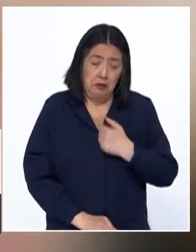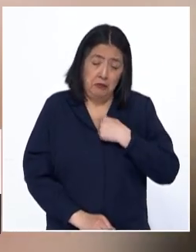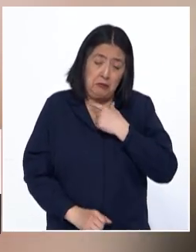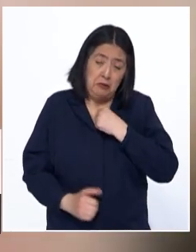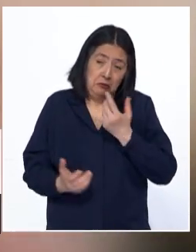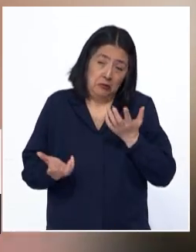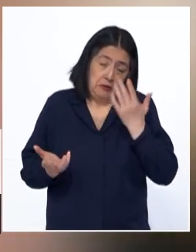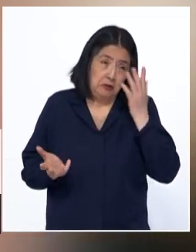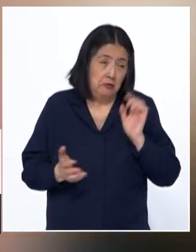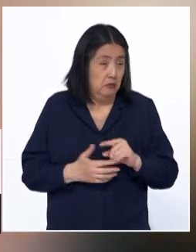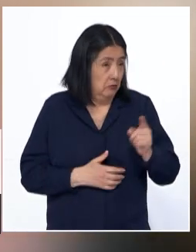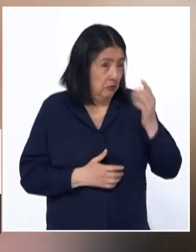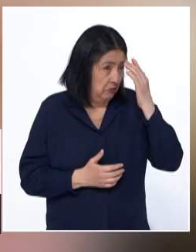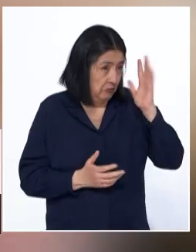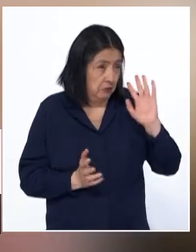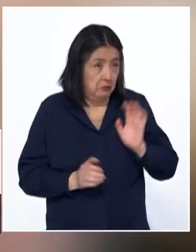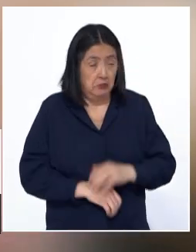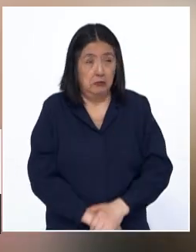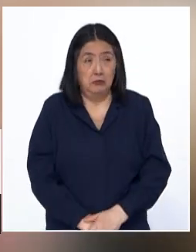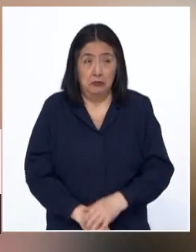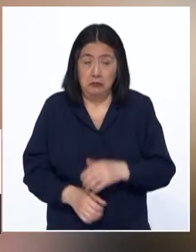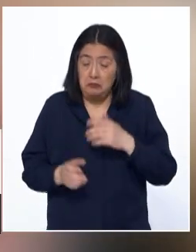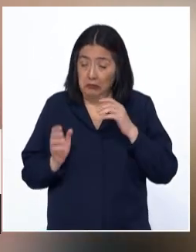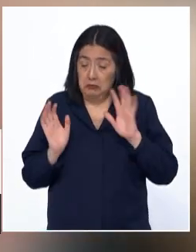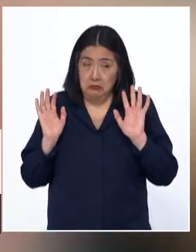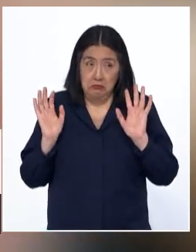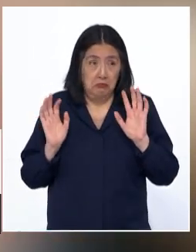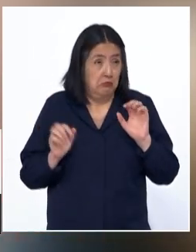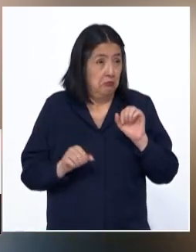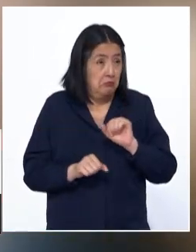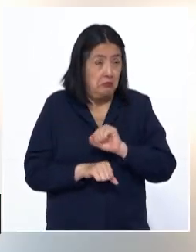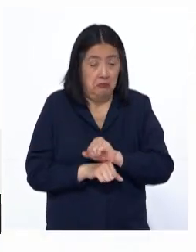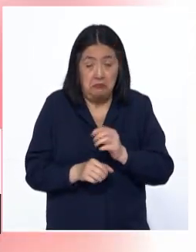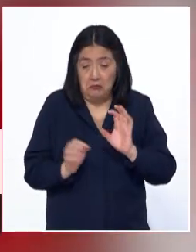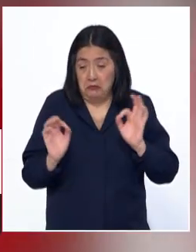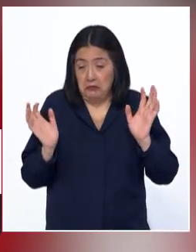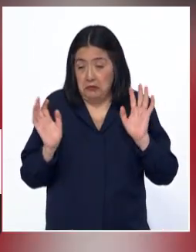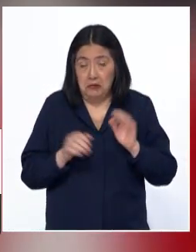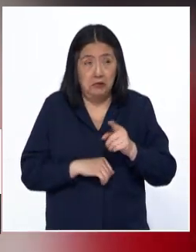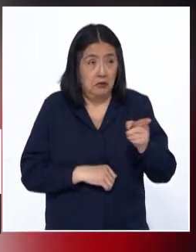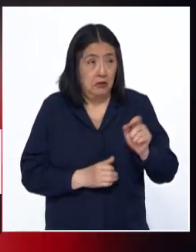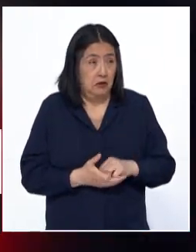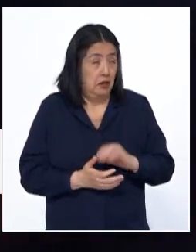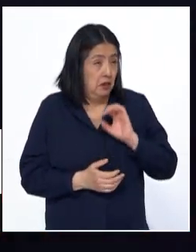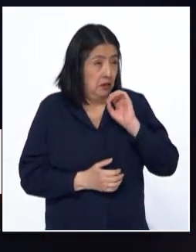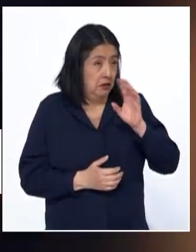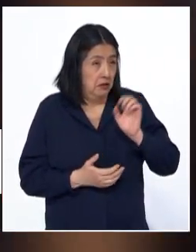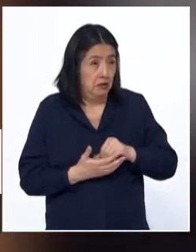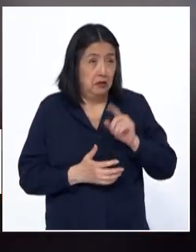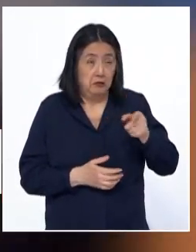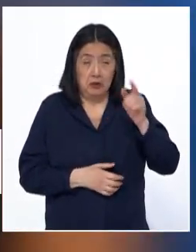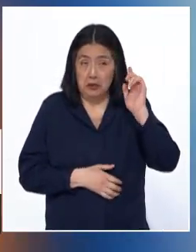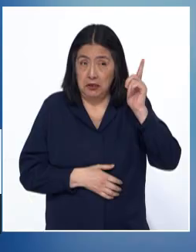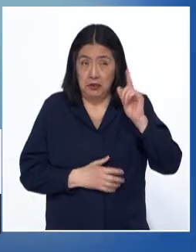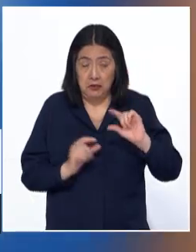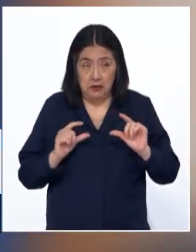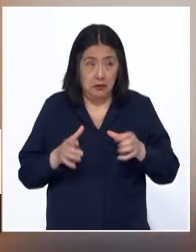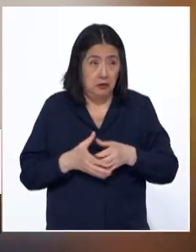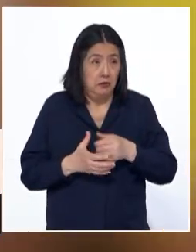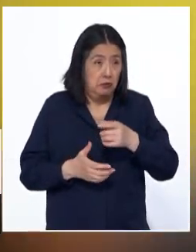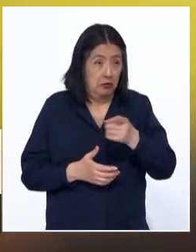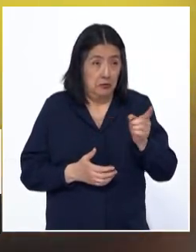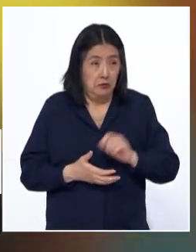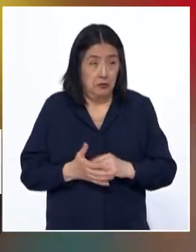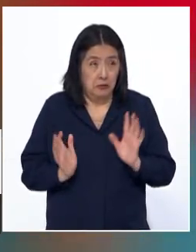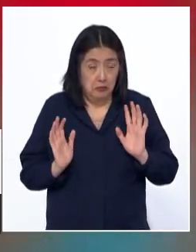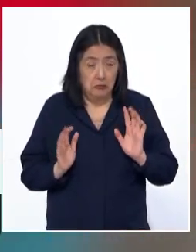saber. No sabe. Bueno, no me agarró con nada tampoco. Alias El Chivo es indicado como el cabecilla de la organización criminal